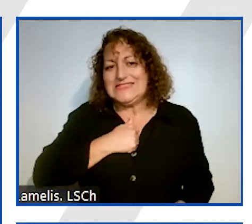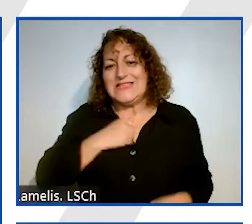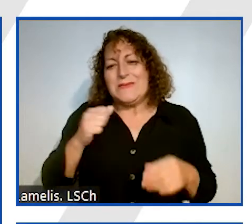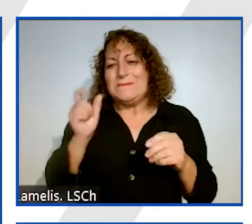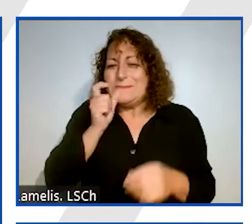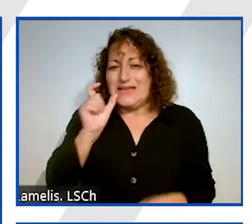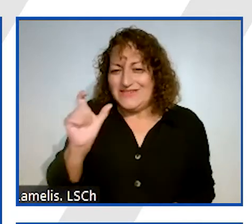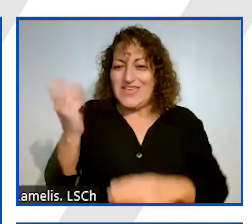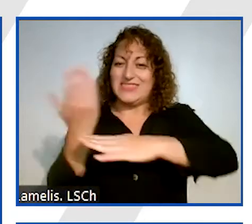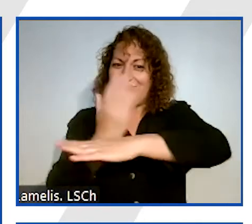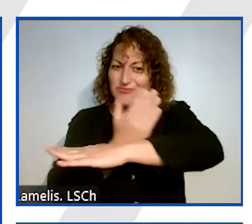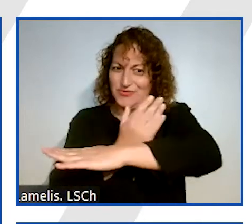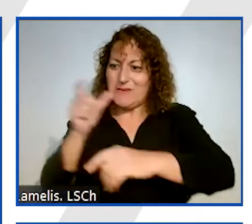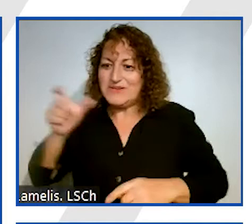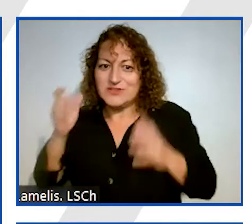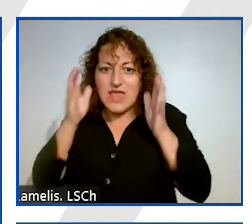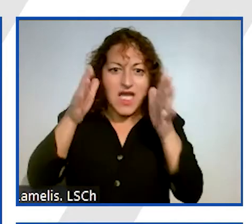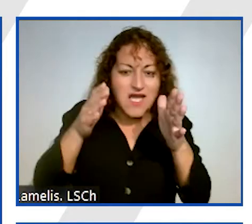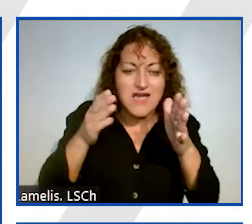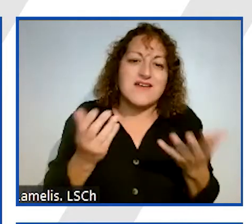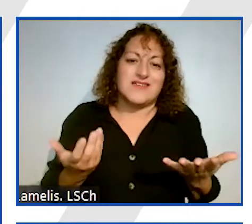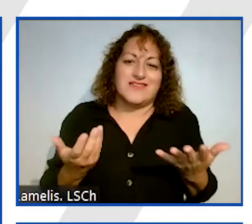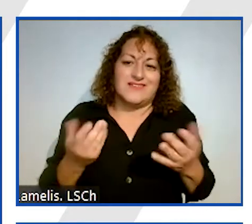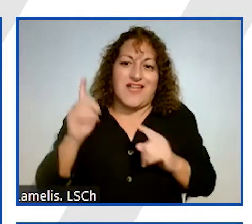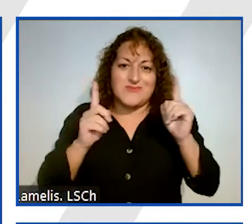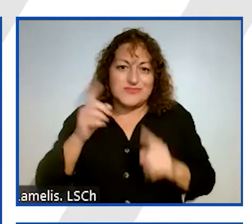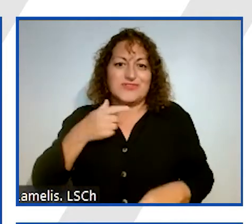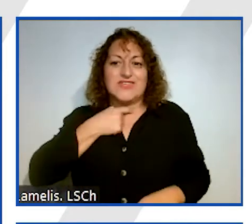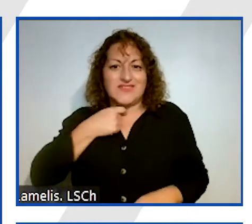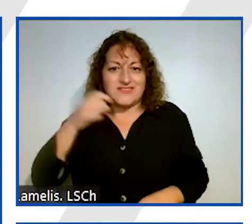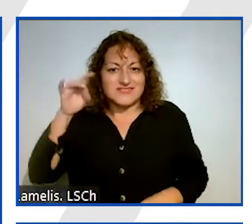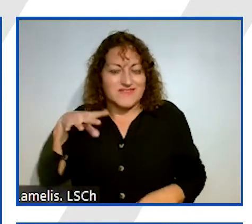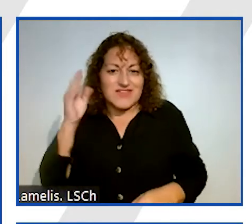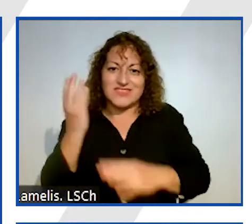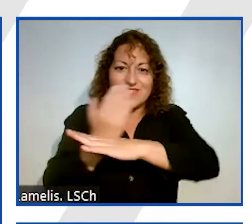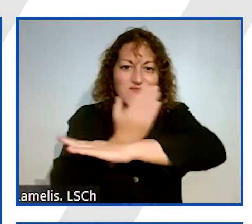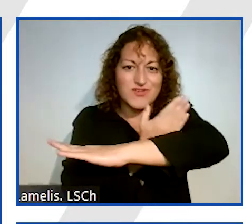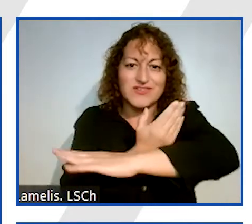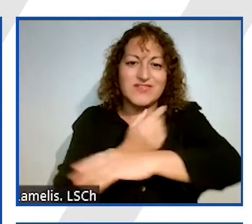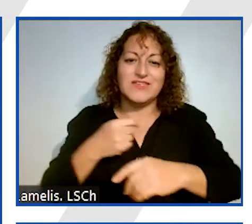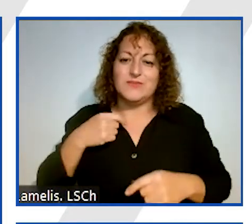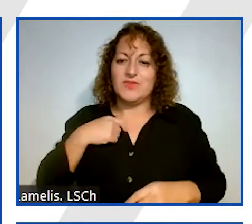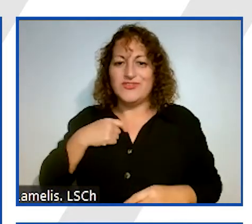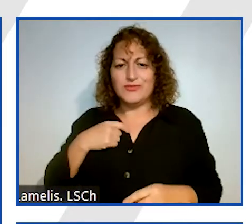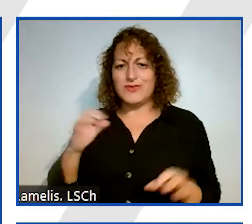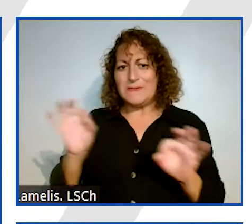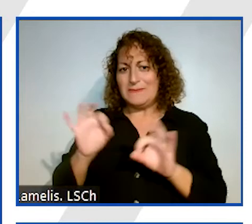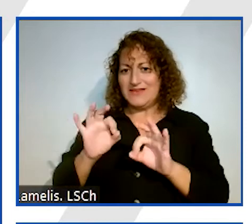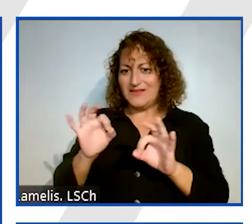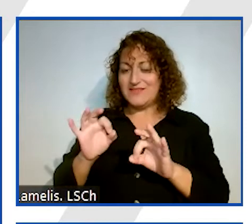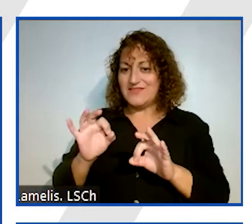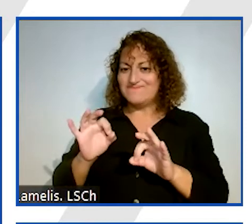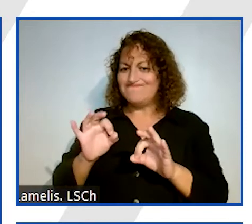vende. Y bueno, muchos vienen aquí a aprender de tiburones, pero yo no les voy a hablar de tiburones. Yo les voy a hablar de peces cartilaginosos. Y los